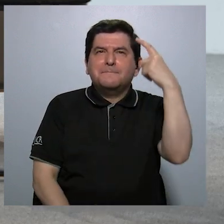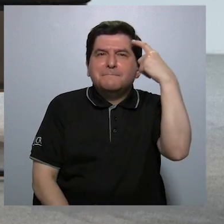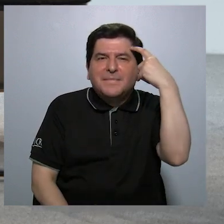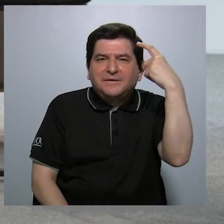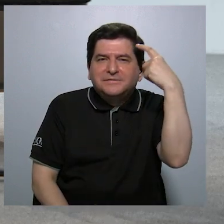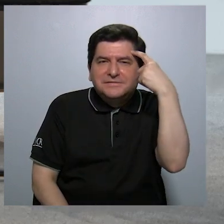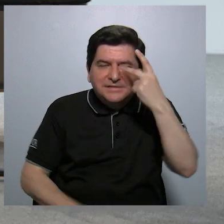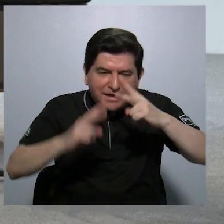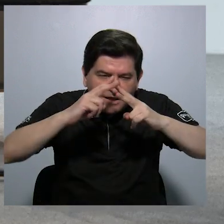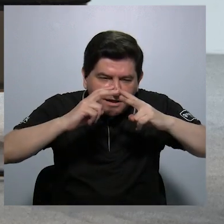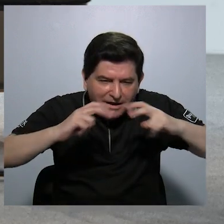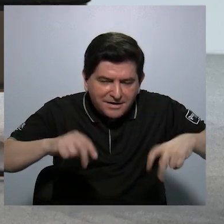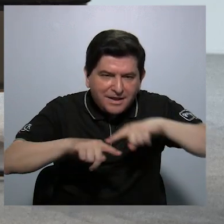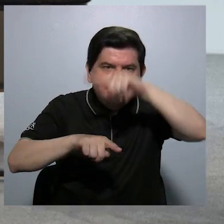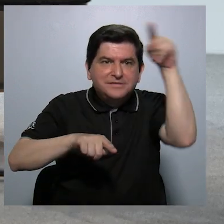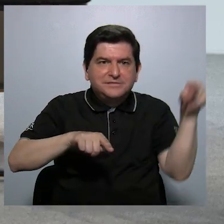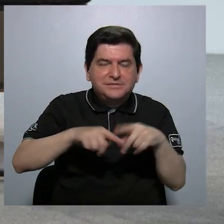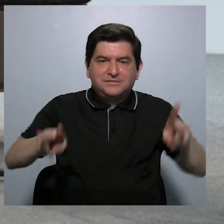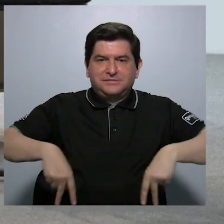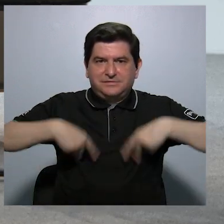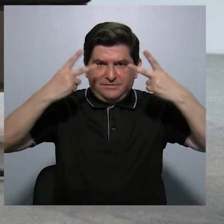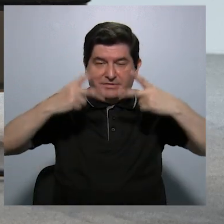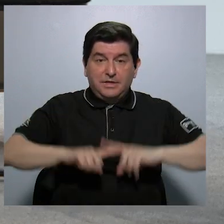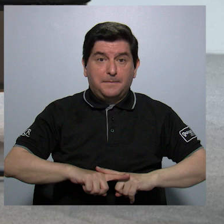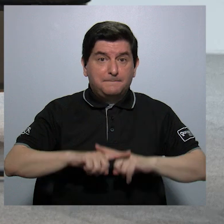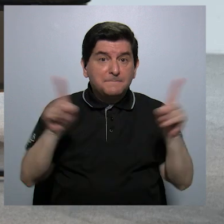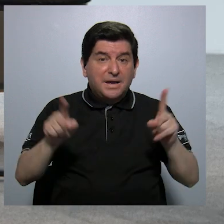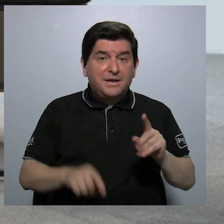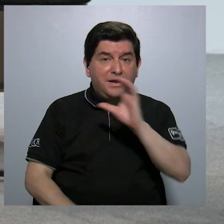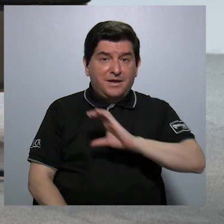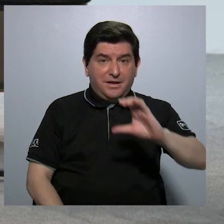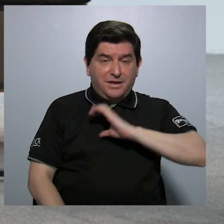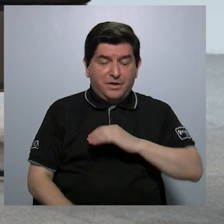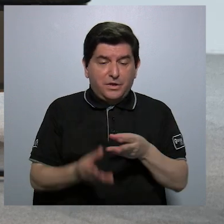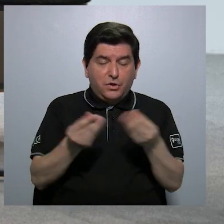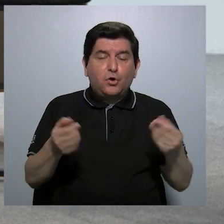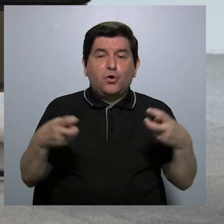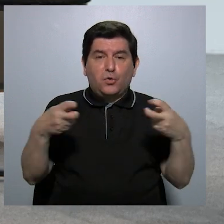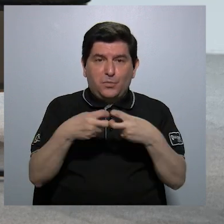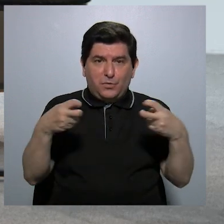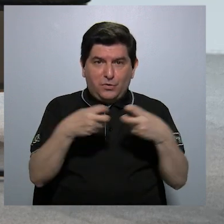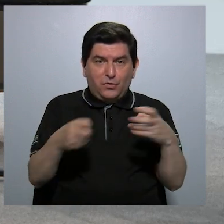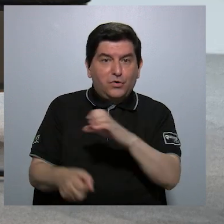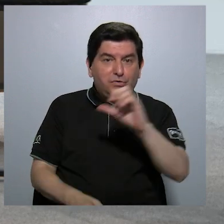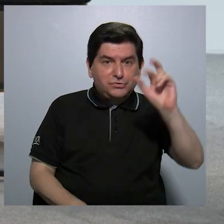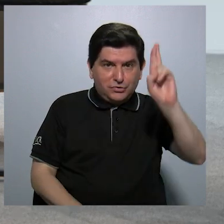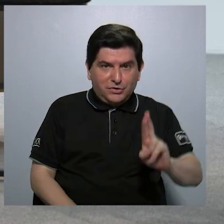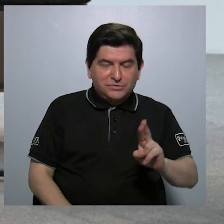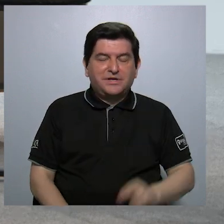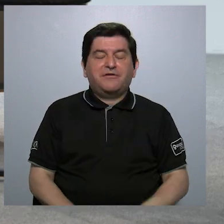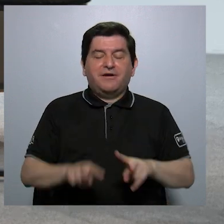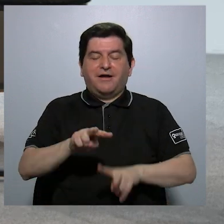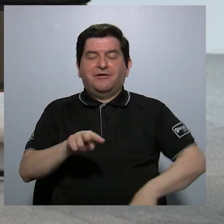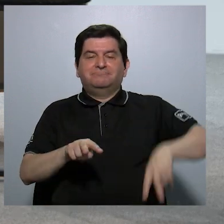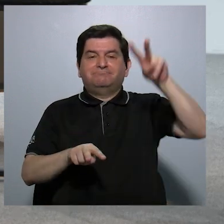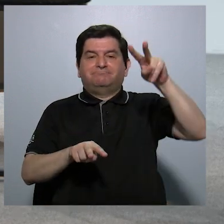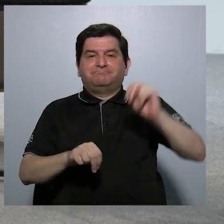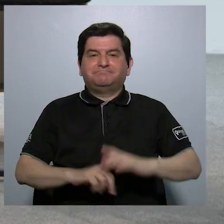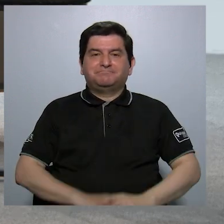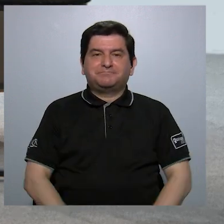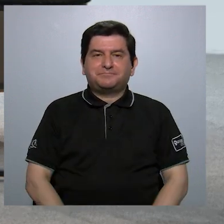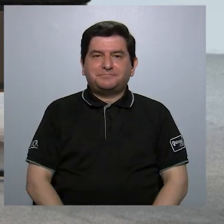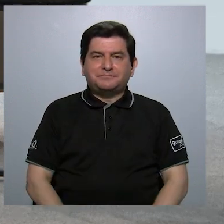que considerar ese análisis de ciclo de vida. Pero, por la naturaleza de la generación eléctrica, en Costa Rica tenemos esa gran